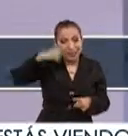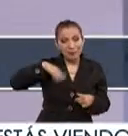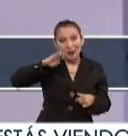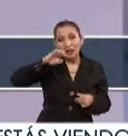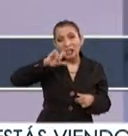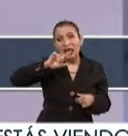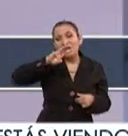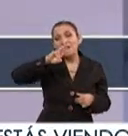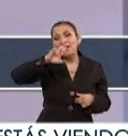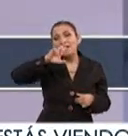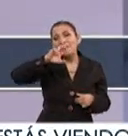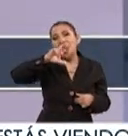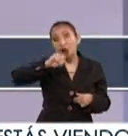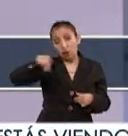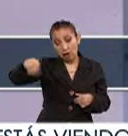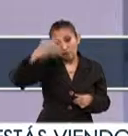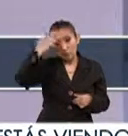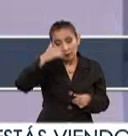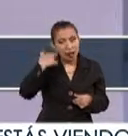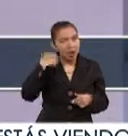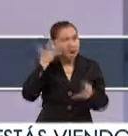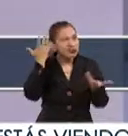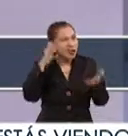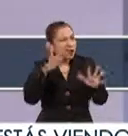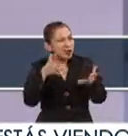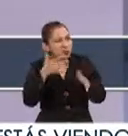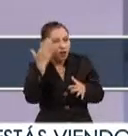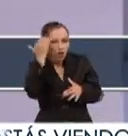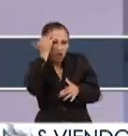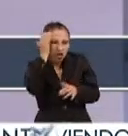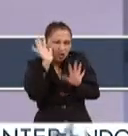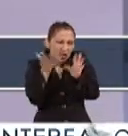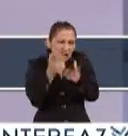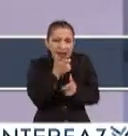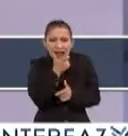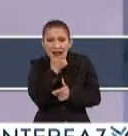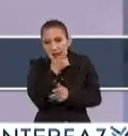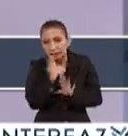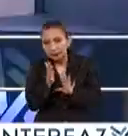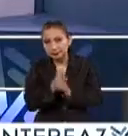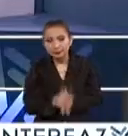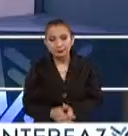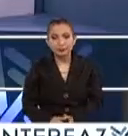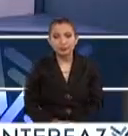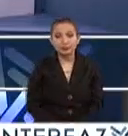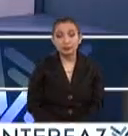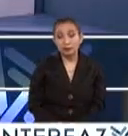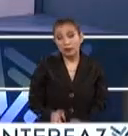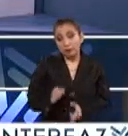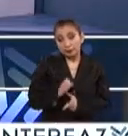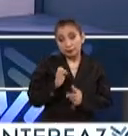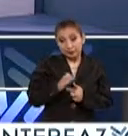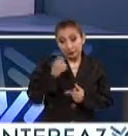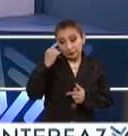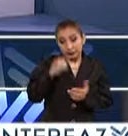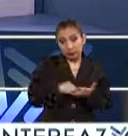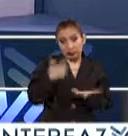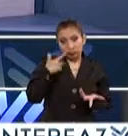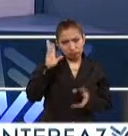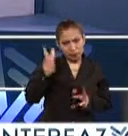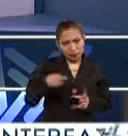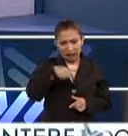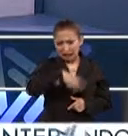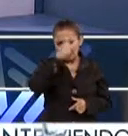Valencia y Bilbao que tienen nociones o cierto dominio del idioma. Y yo creo que sinceramente